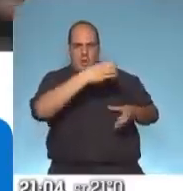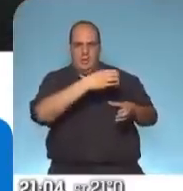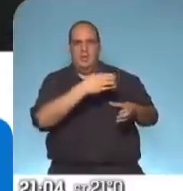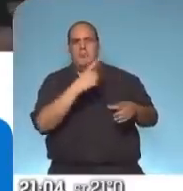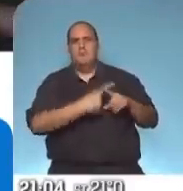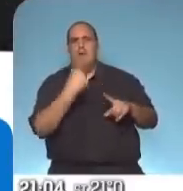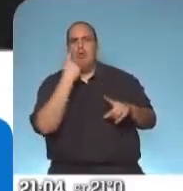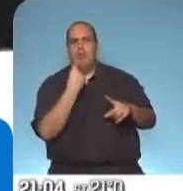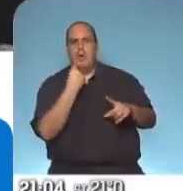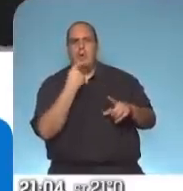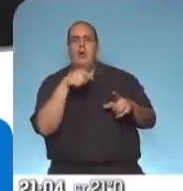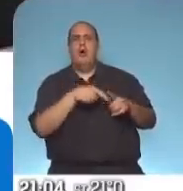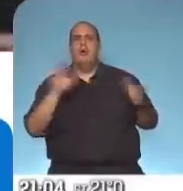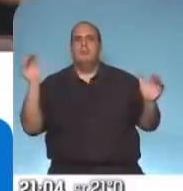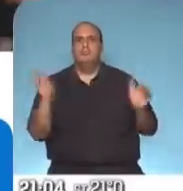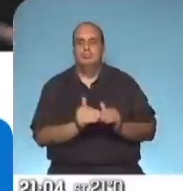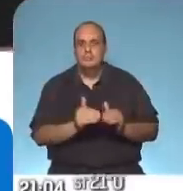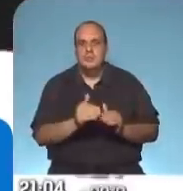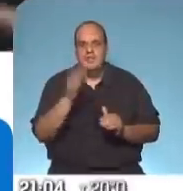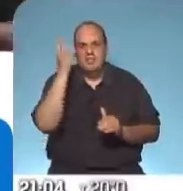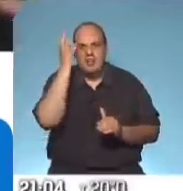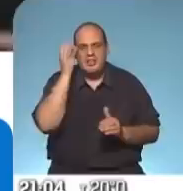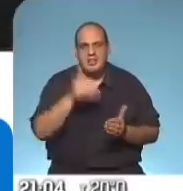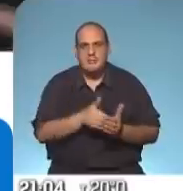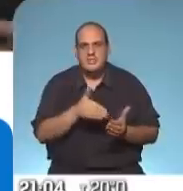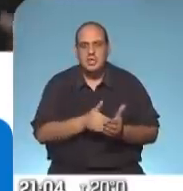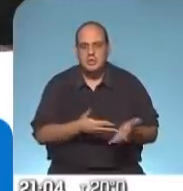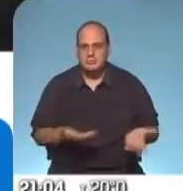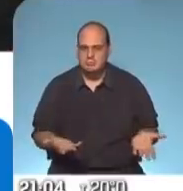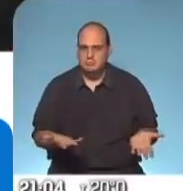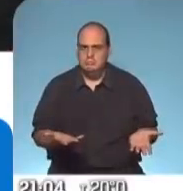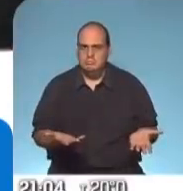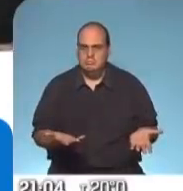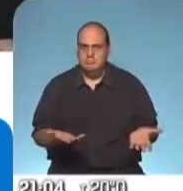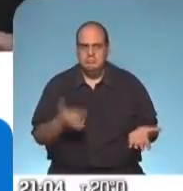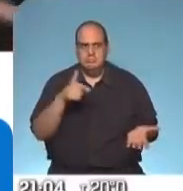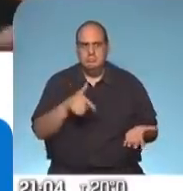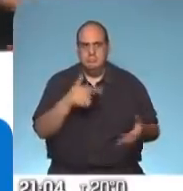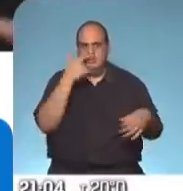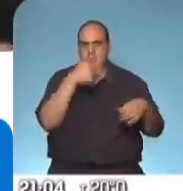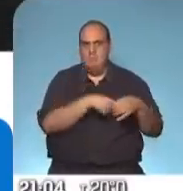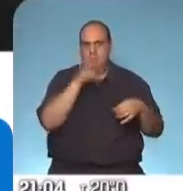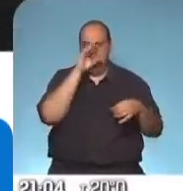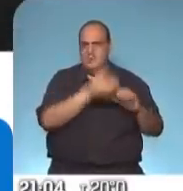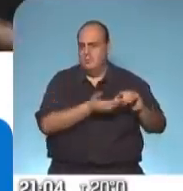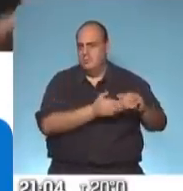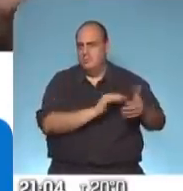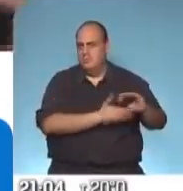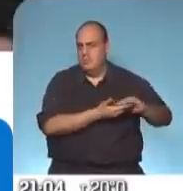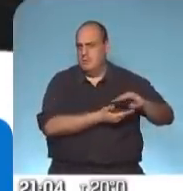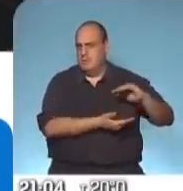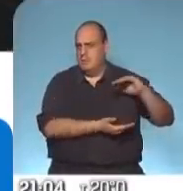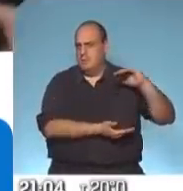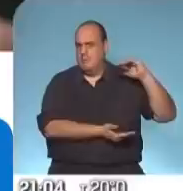ha bajado en 30 millones de barriles. Entonces, esto ha generado una sobreoferta del petróleo que generó una